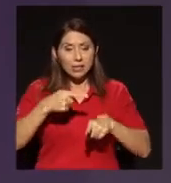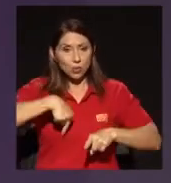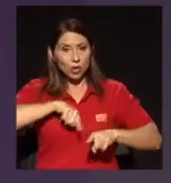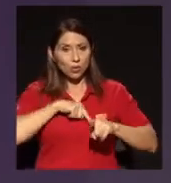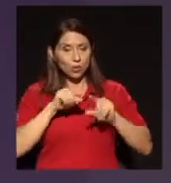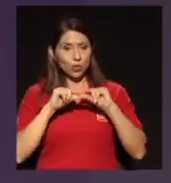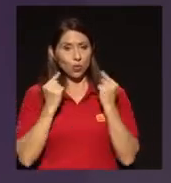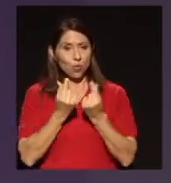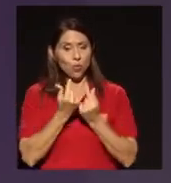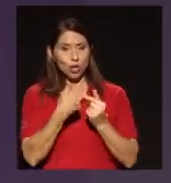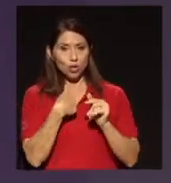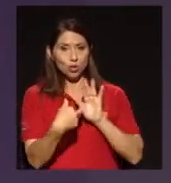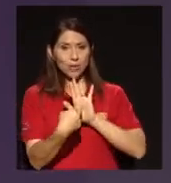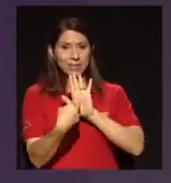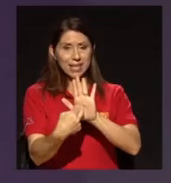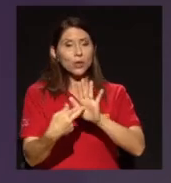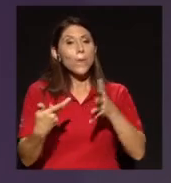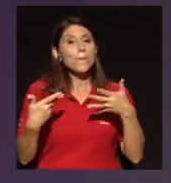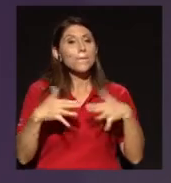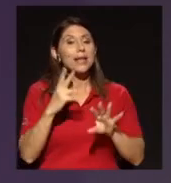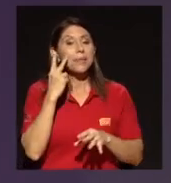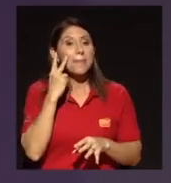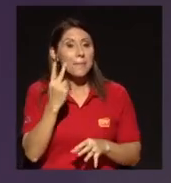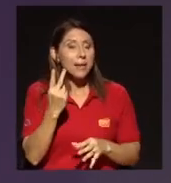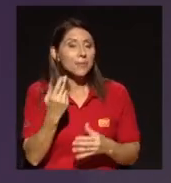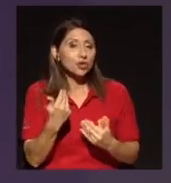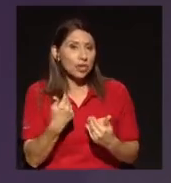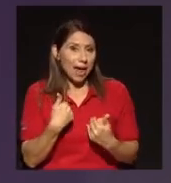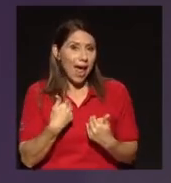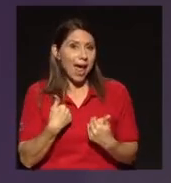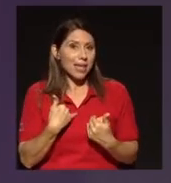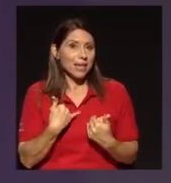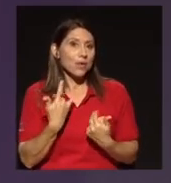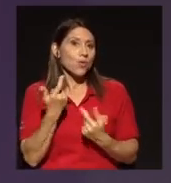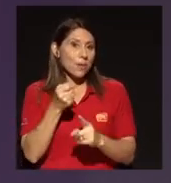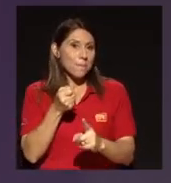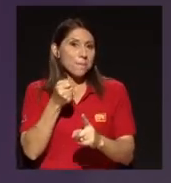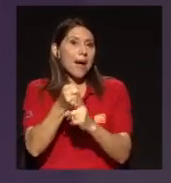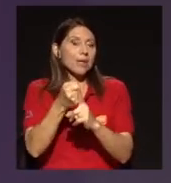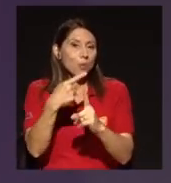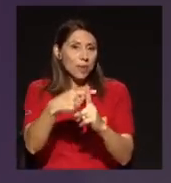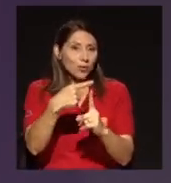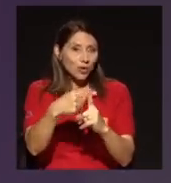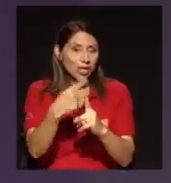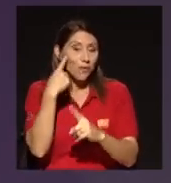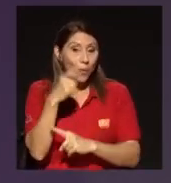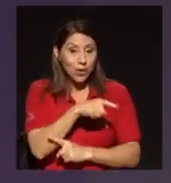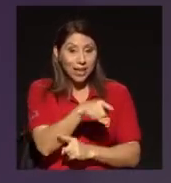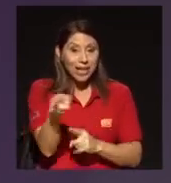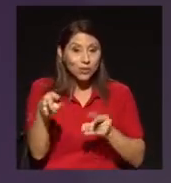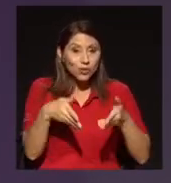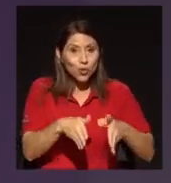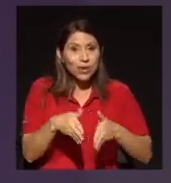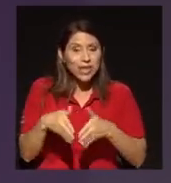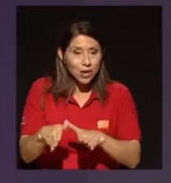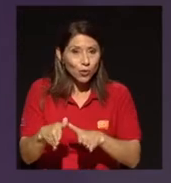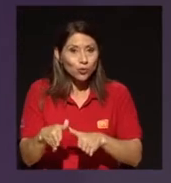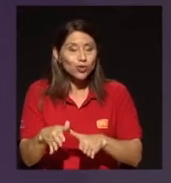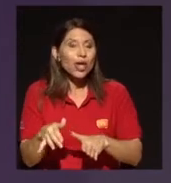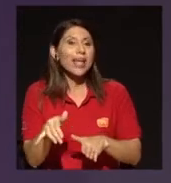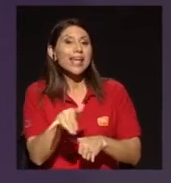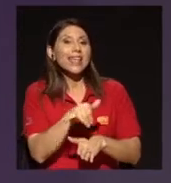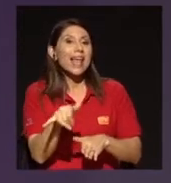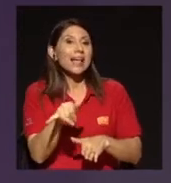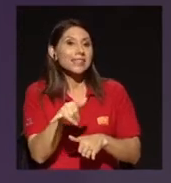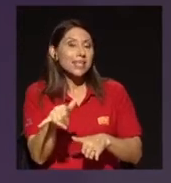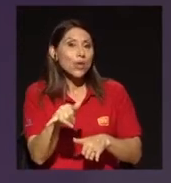yo represento, más bien vemos que hay hasta un impacto hasta más positivo, porque son hijos que han sido llamados, ha